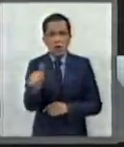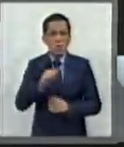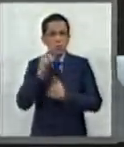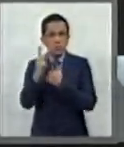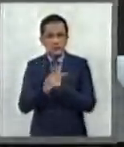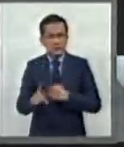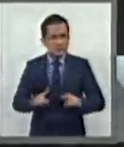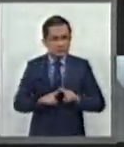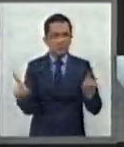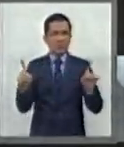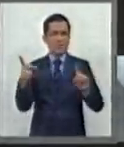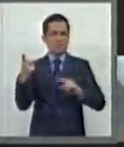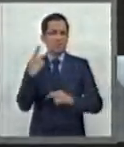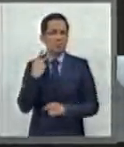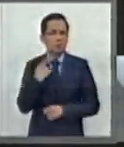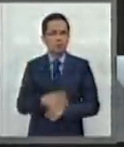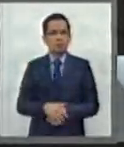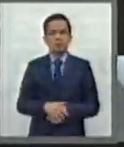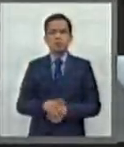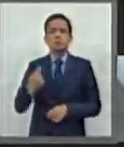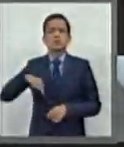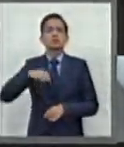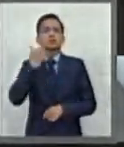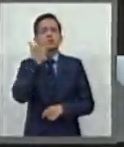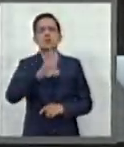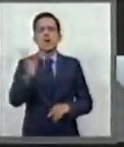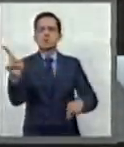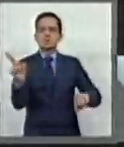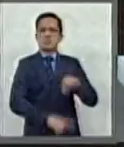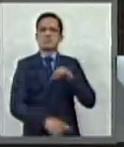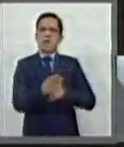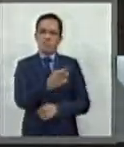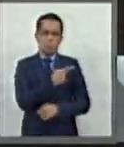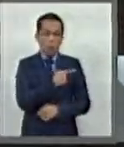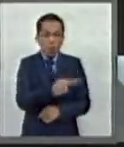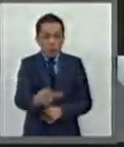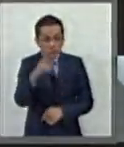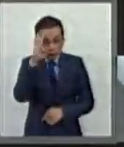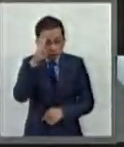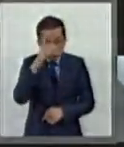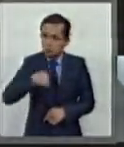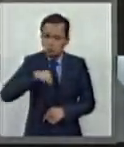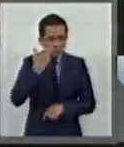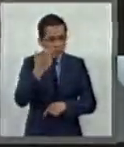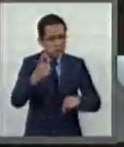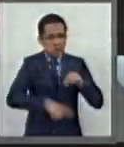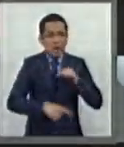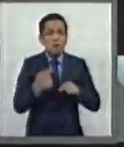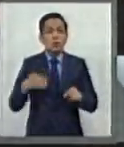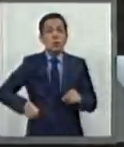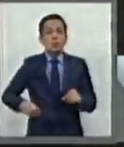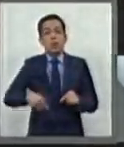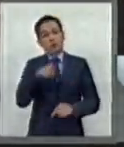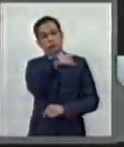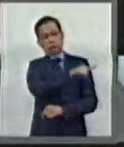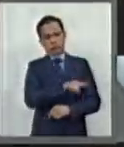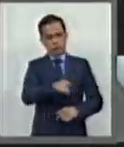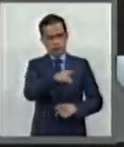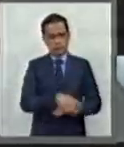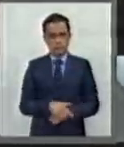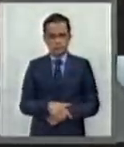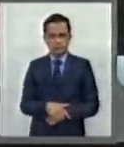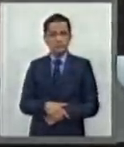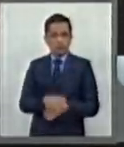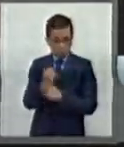erradicar la pobreza extrema que han generado. Ese es el fondo del asunto. Que se